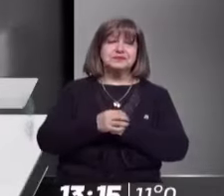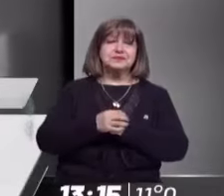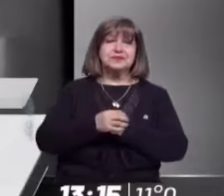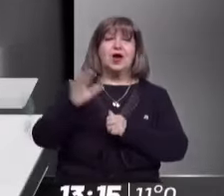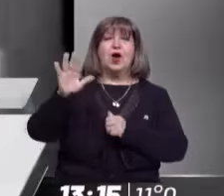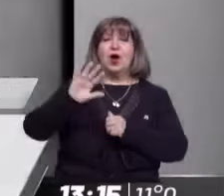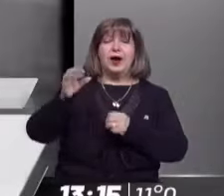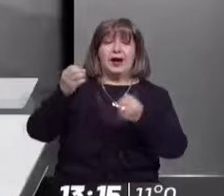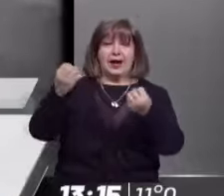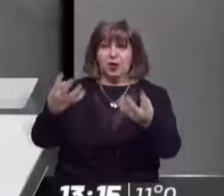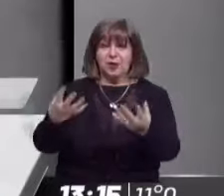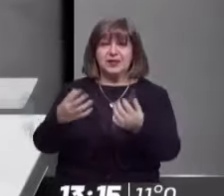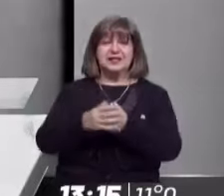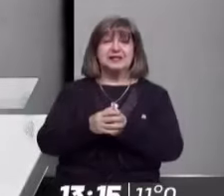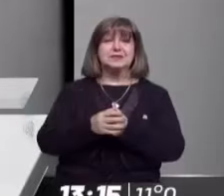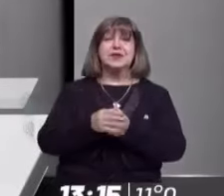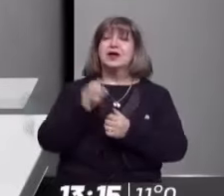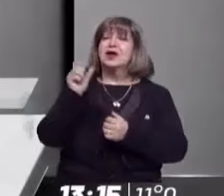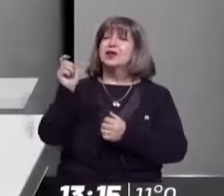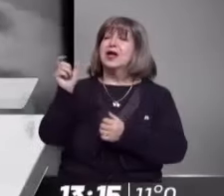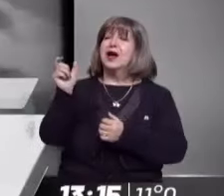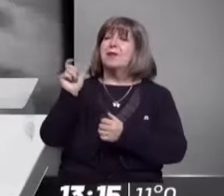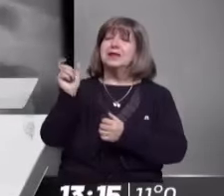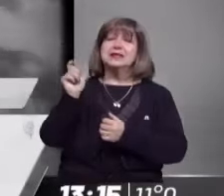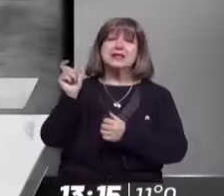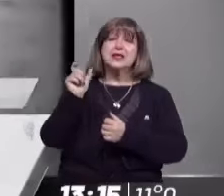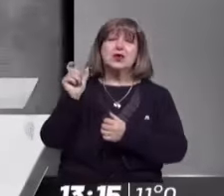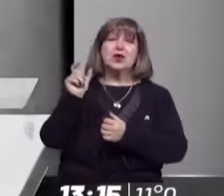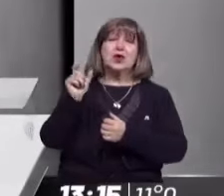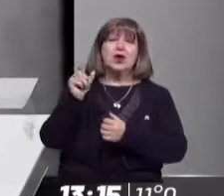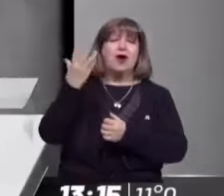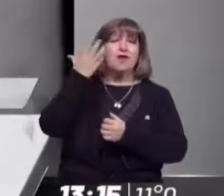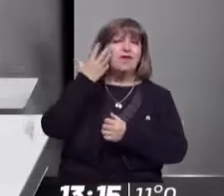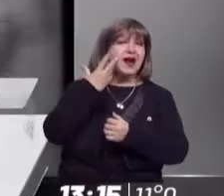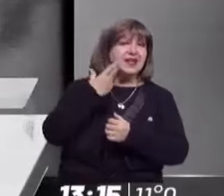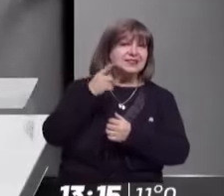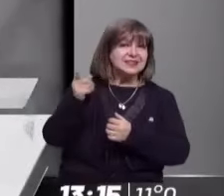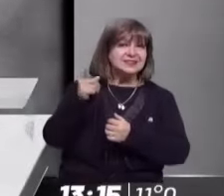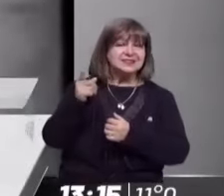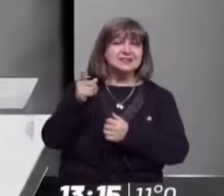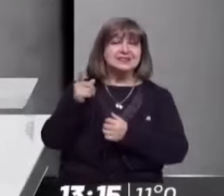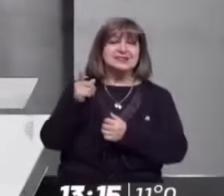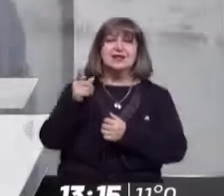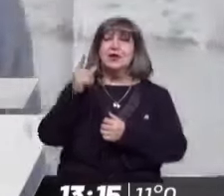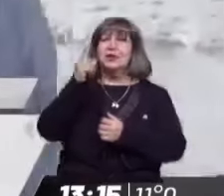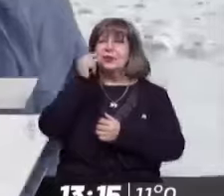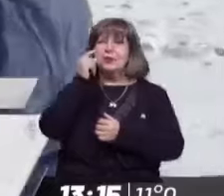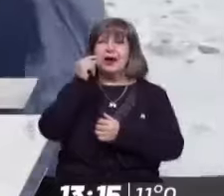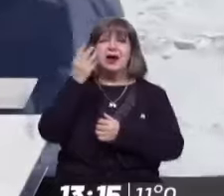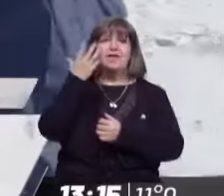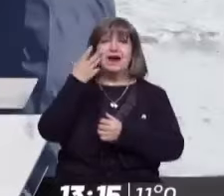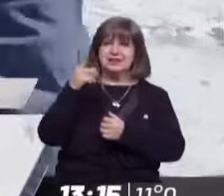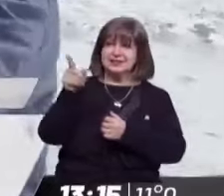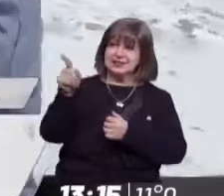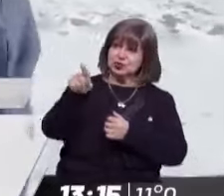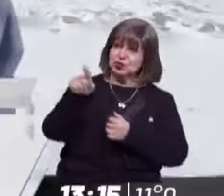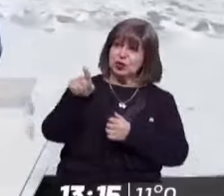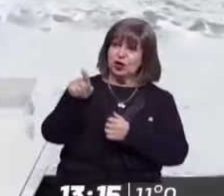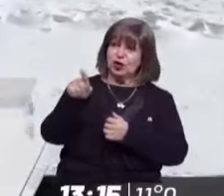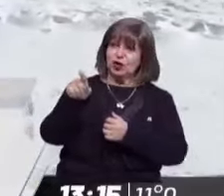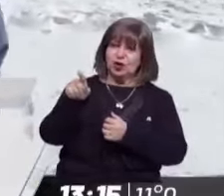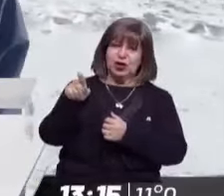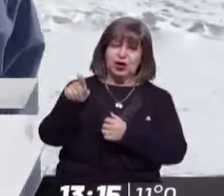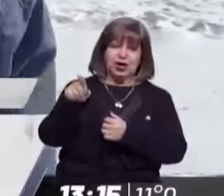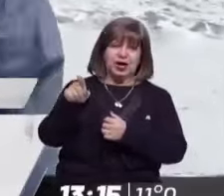Los saludo, tocayo. ¿Cómo va? ¿Todo bien? Apellido francés porque tu padre... Siempre alguien se ríe de ese chiste. Porque tu padre francés, claro,